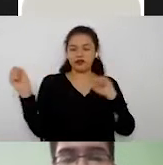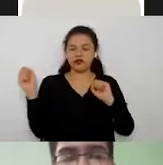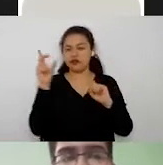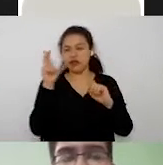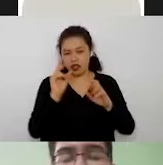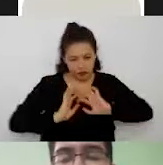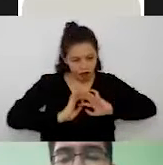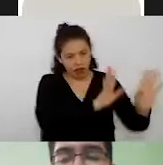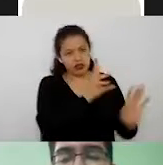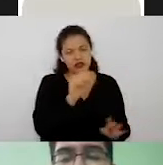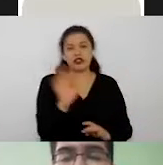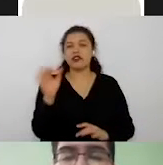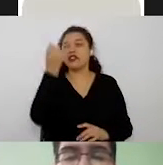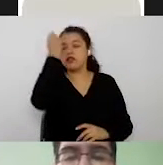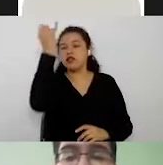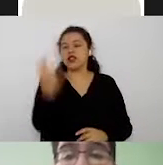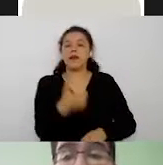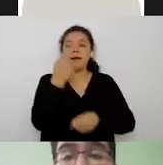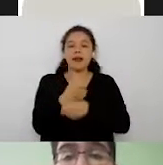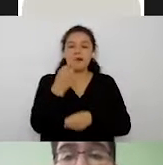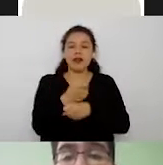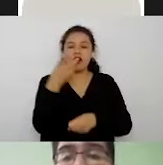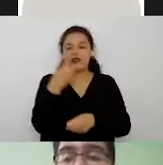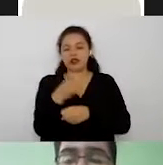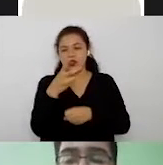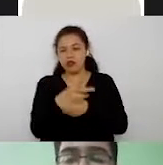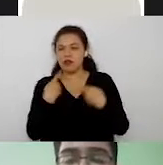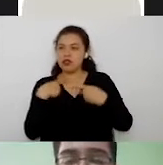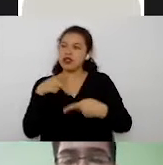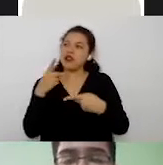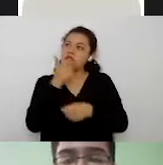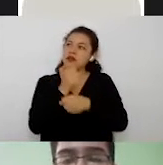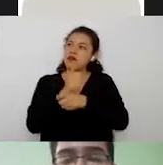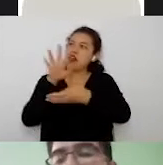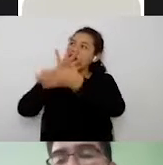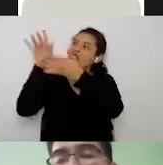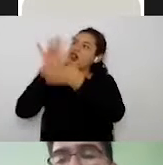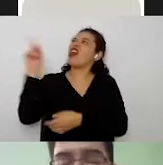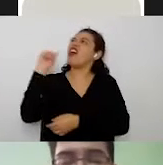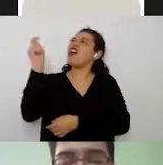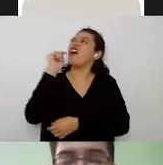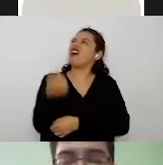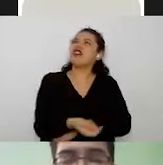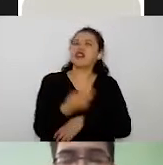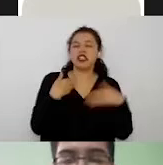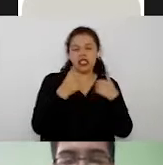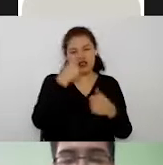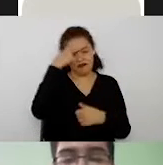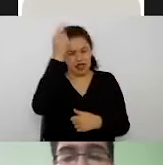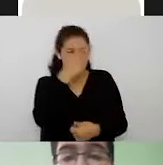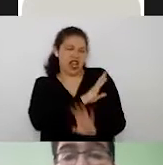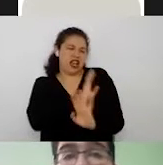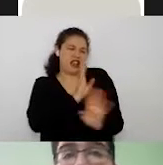de quizás primero de primario, de segundo, que están aprendiendo a leer, pues no van a entender quizás el mensaje. Si se los decimos, va a ser muy fácil que lo